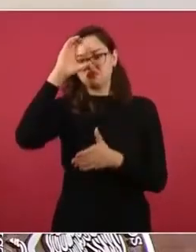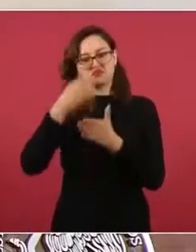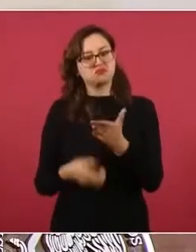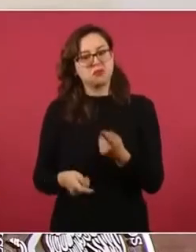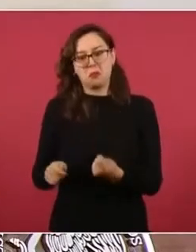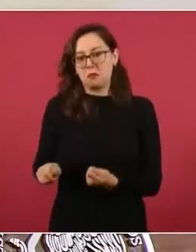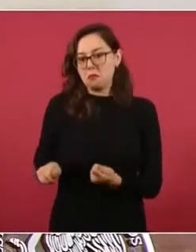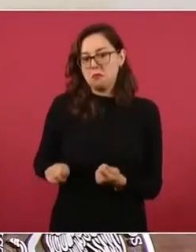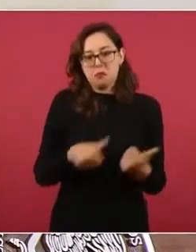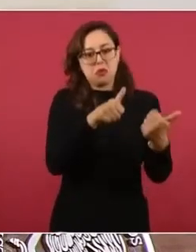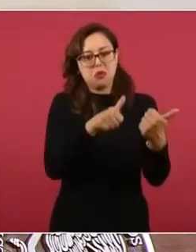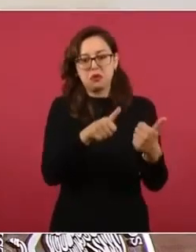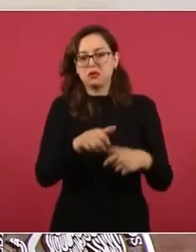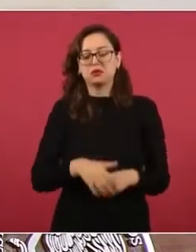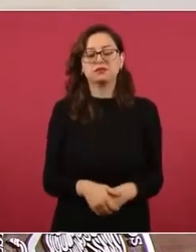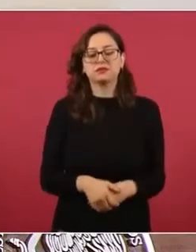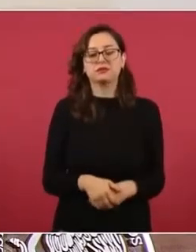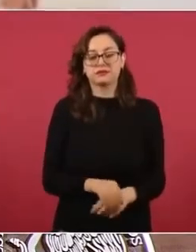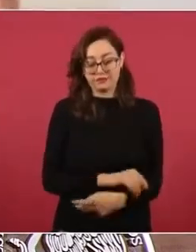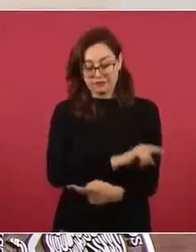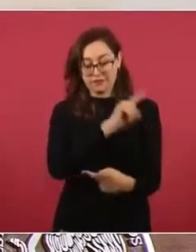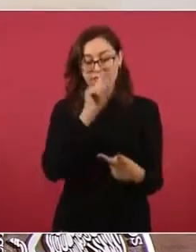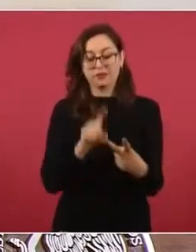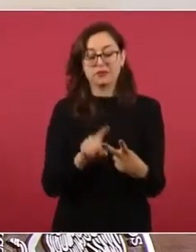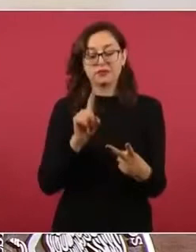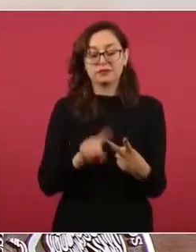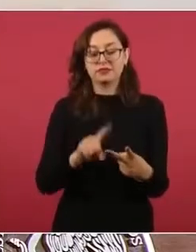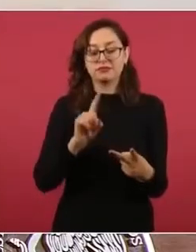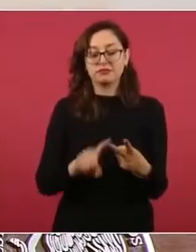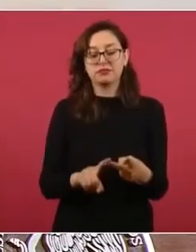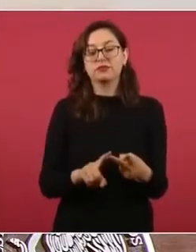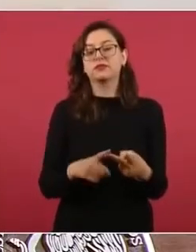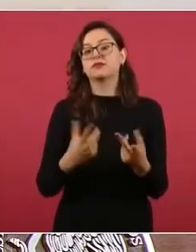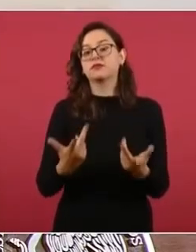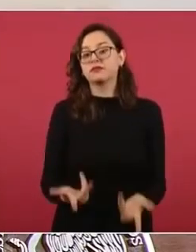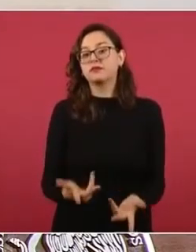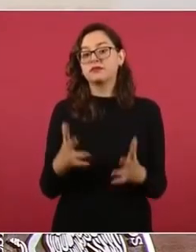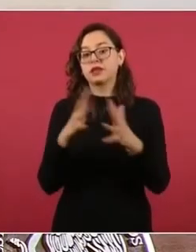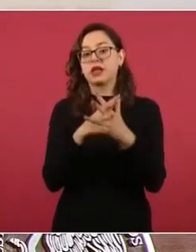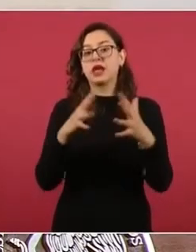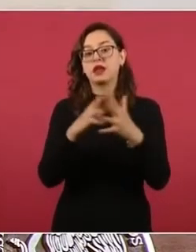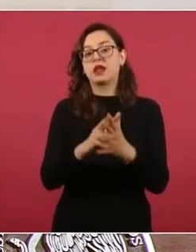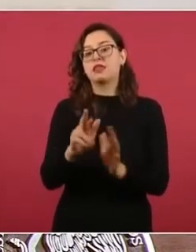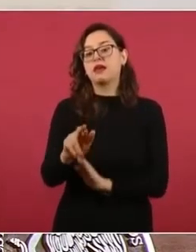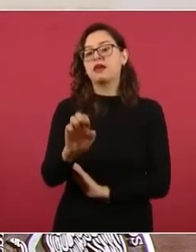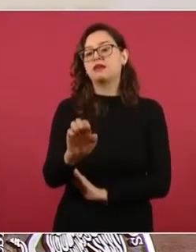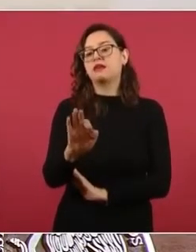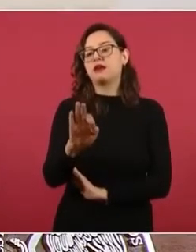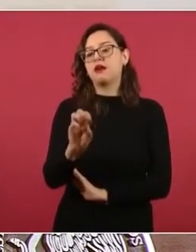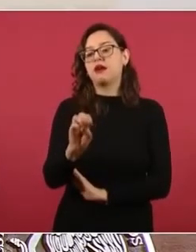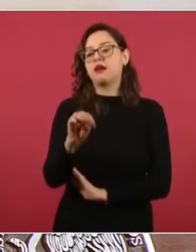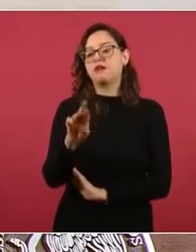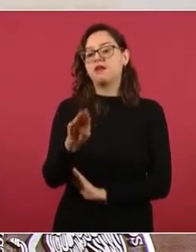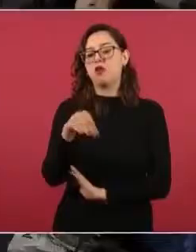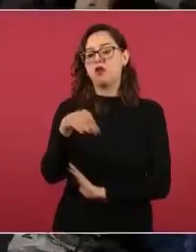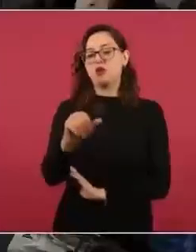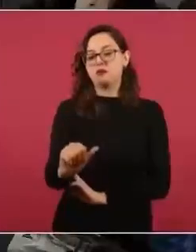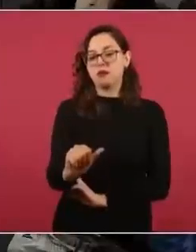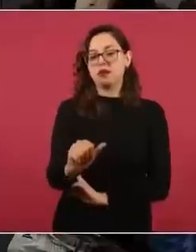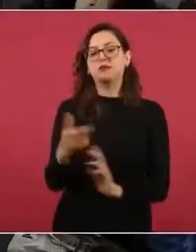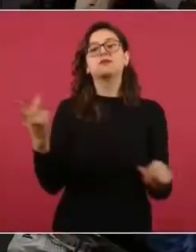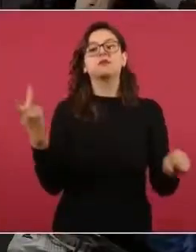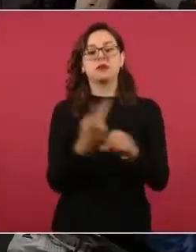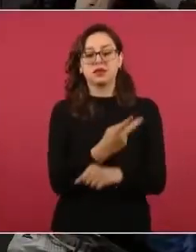que fueron excomulgados los liberales, y que